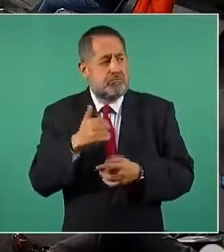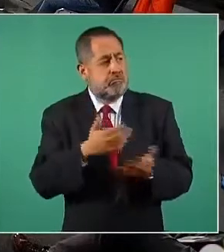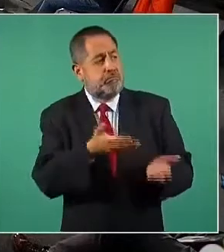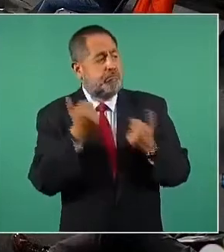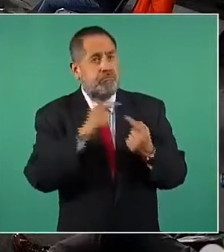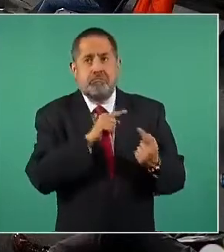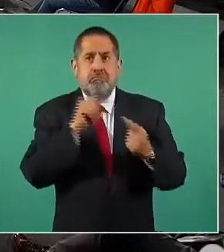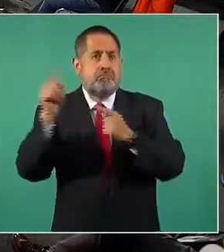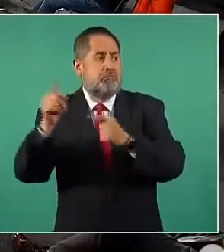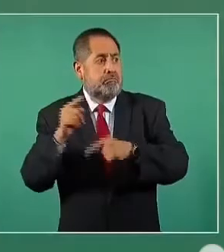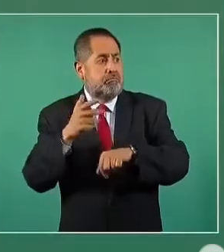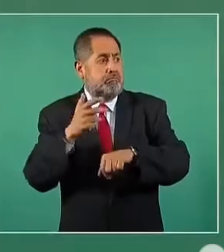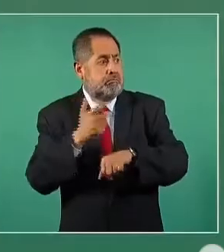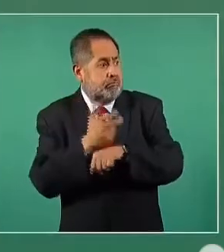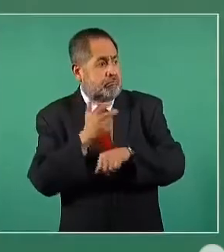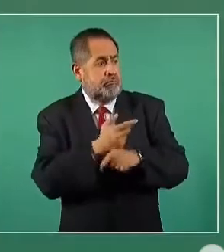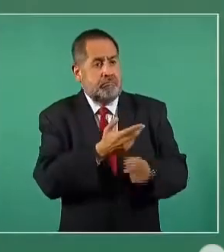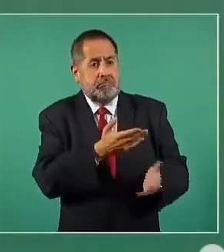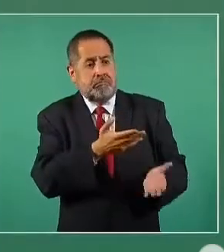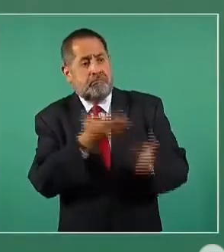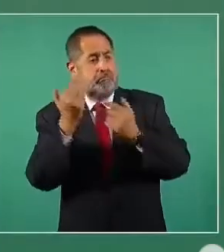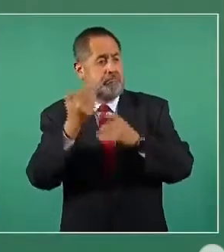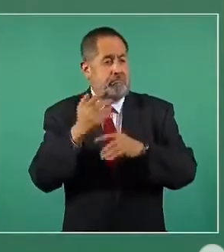o pro Estados Unidos